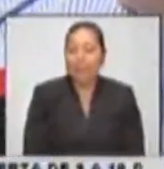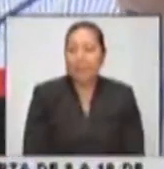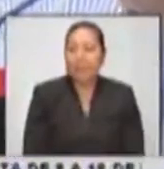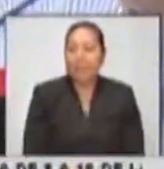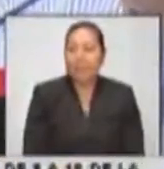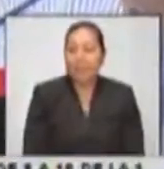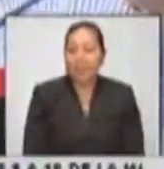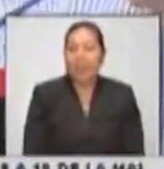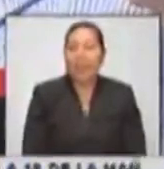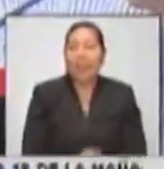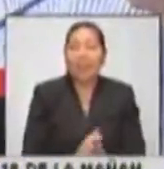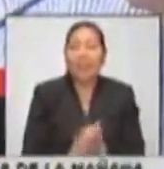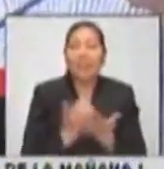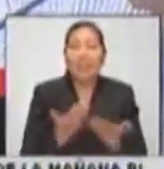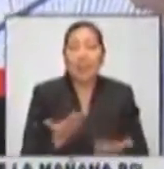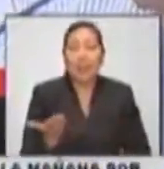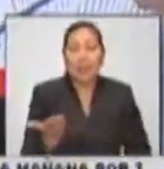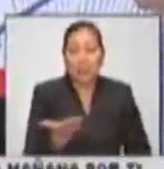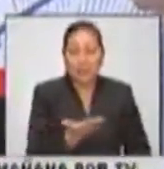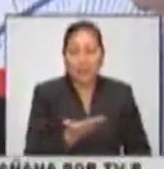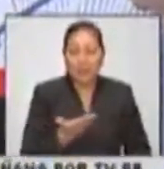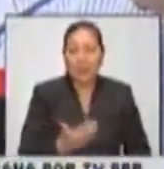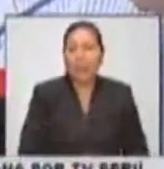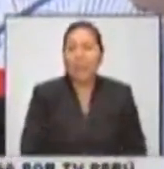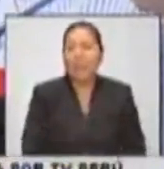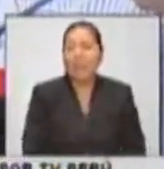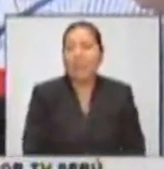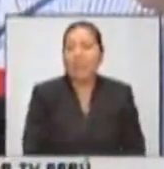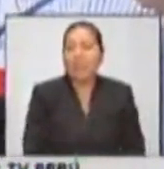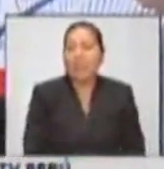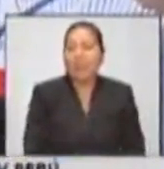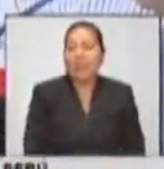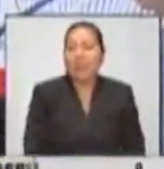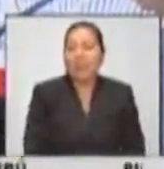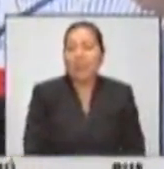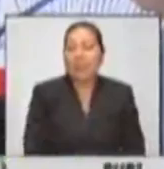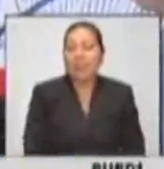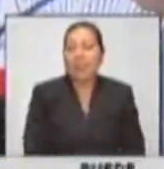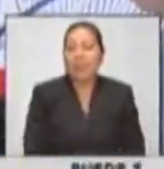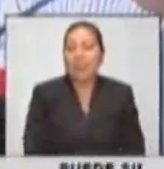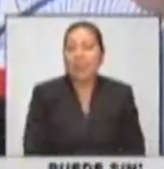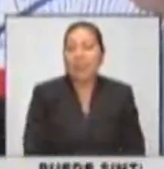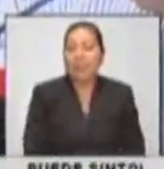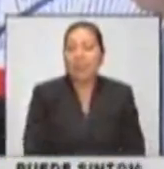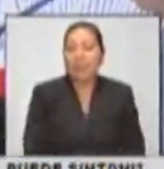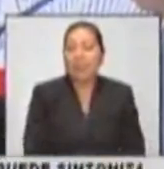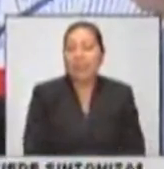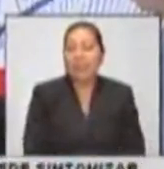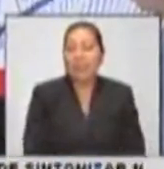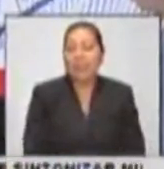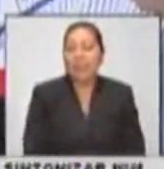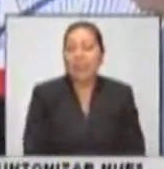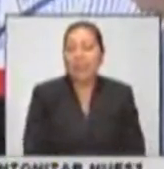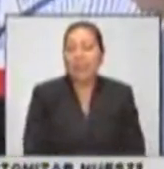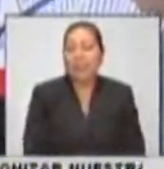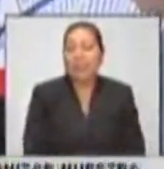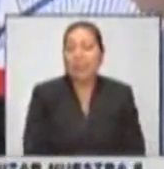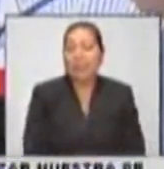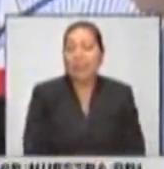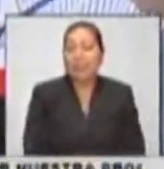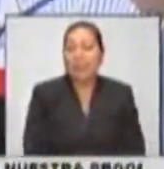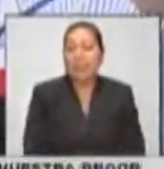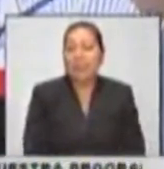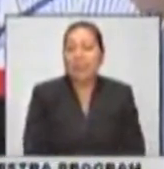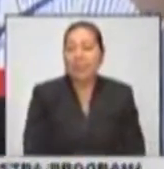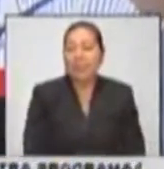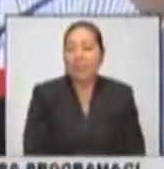Buenos días, señora presidenta del Congreso. Buenos días, señora presidenta de la OCDE, representante de la OCDE. Y buenos días, señores